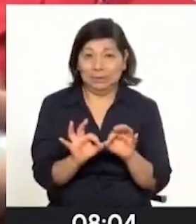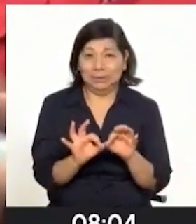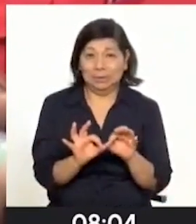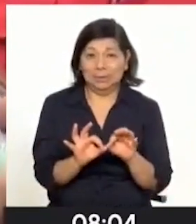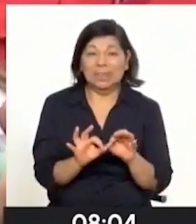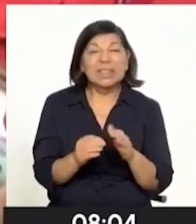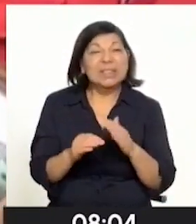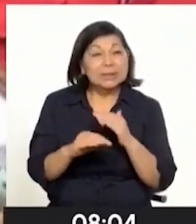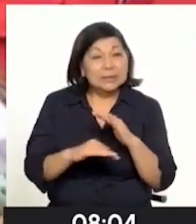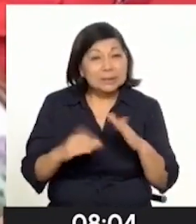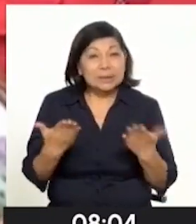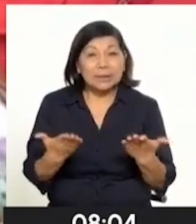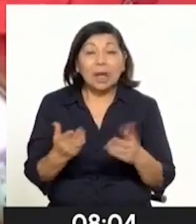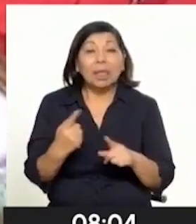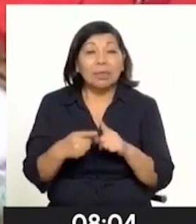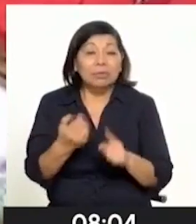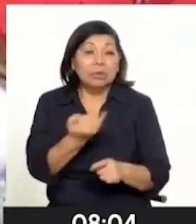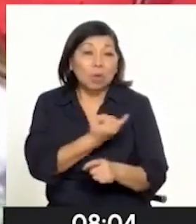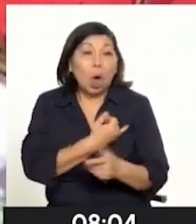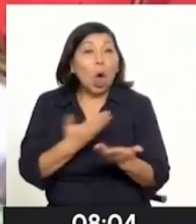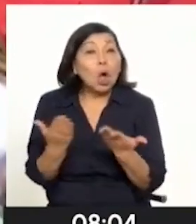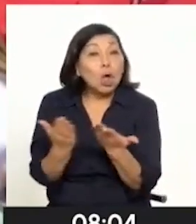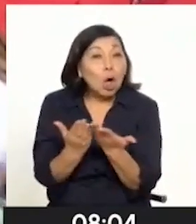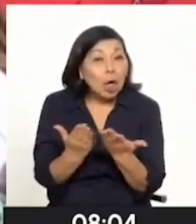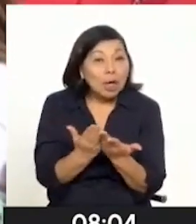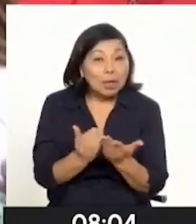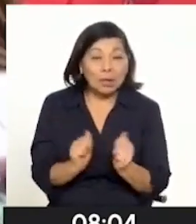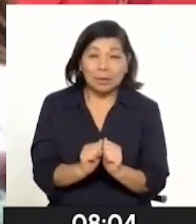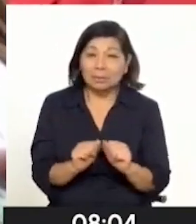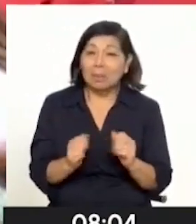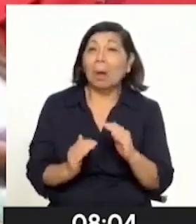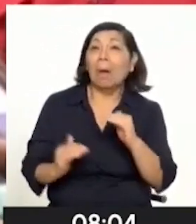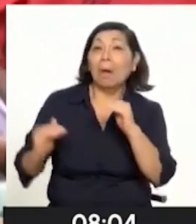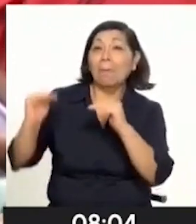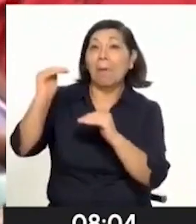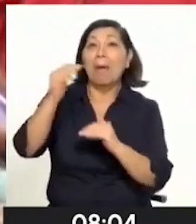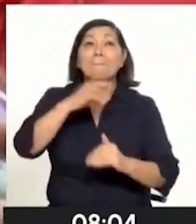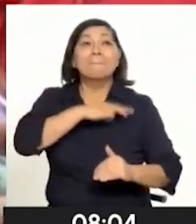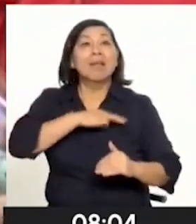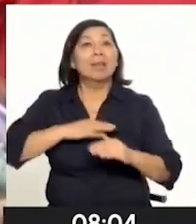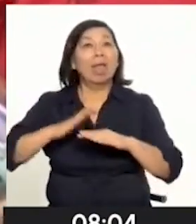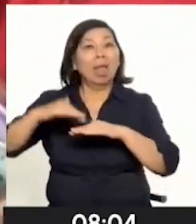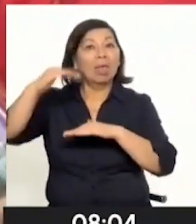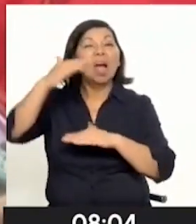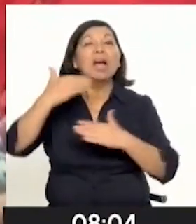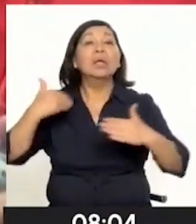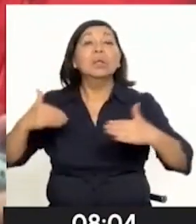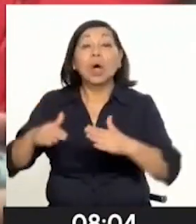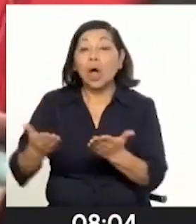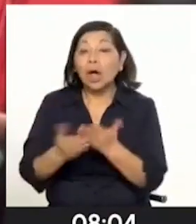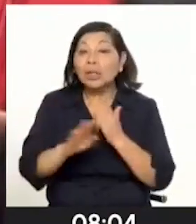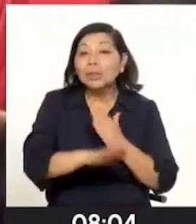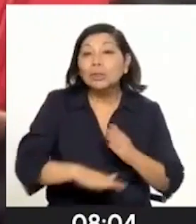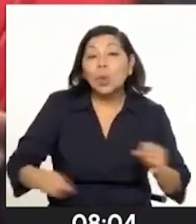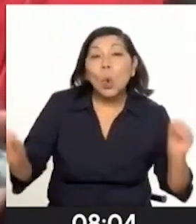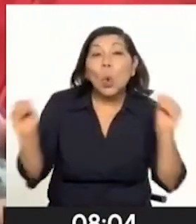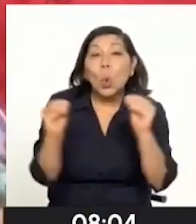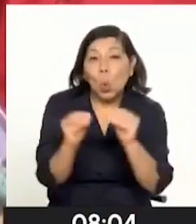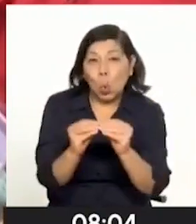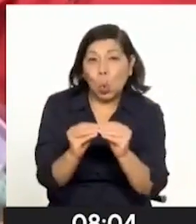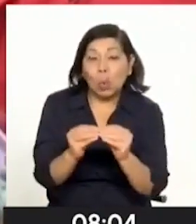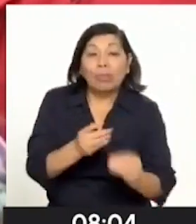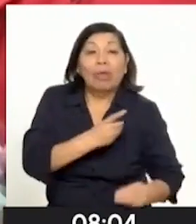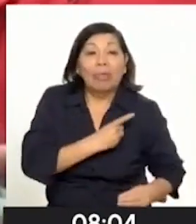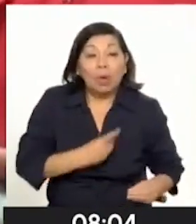en la plataforma, las instituciones educativas. Nosotros estamos arriba, ¿no? Pero quienes están más cerca a nuestros estudiantes son